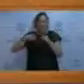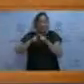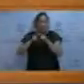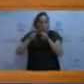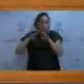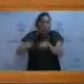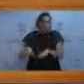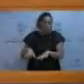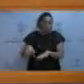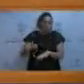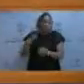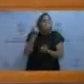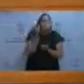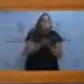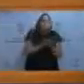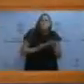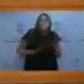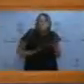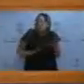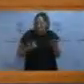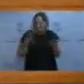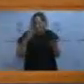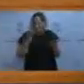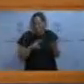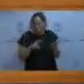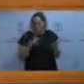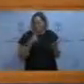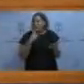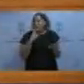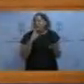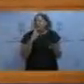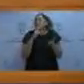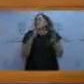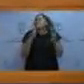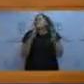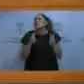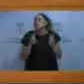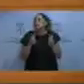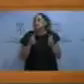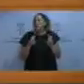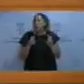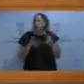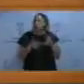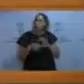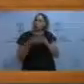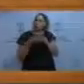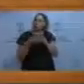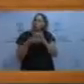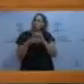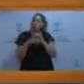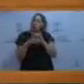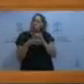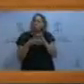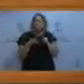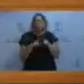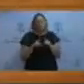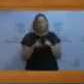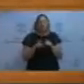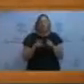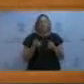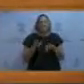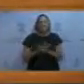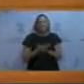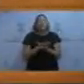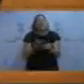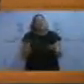serán ciertas, decía que se debía a una cuestión de pérdida de confianza, ¿no? Y